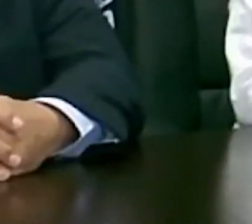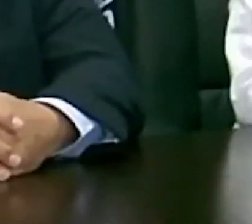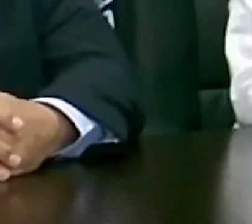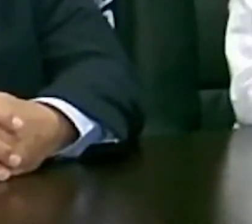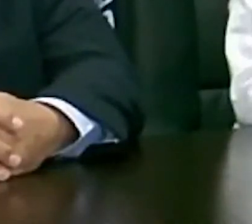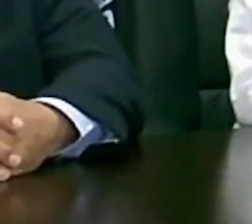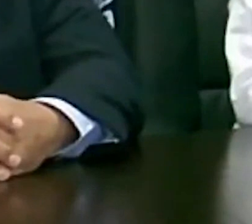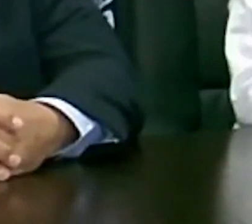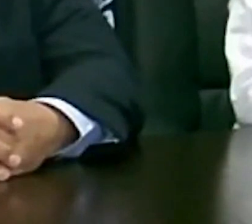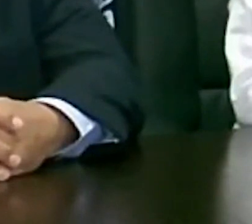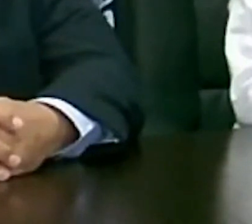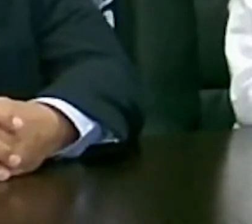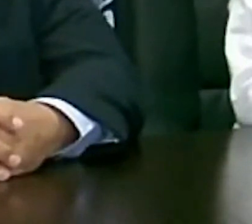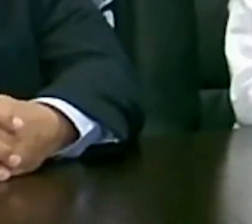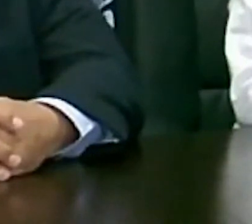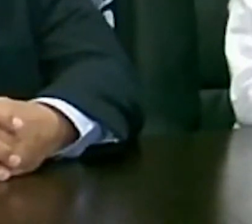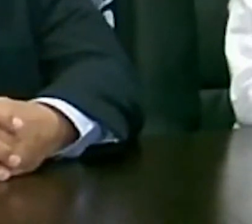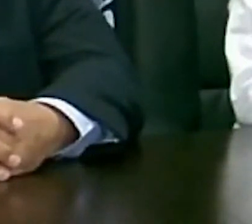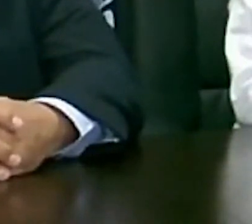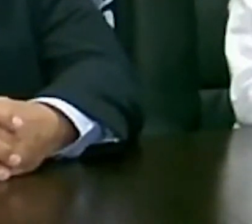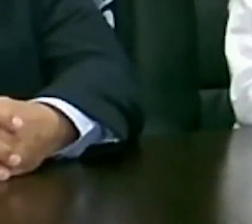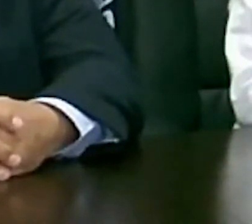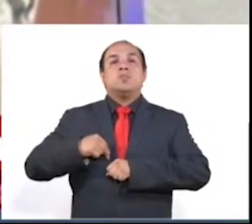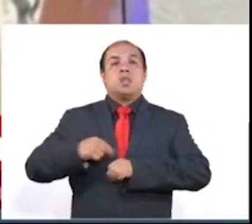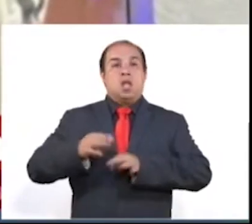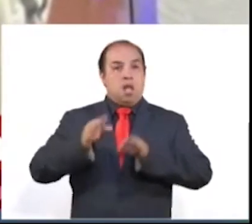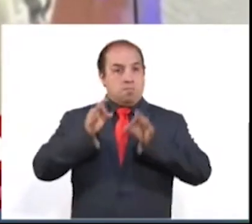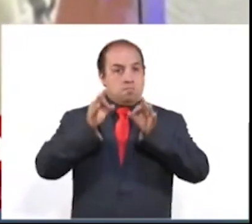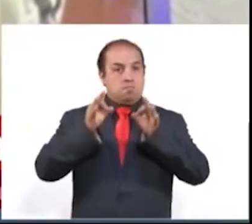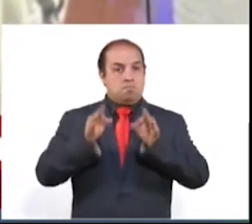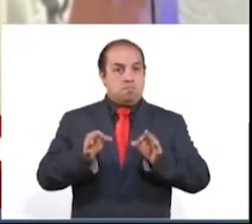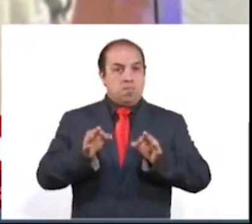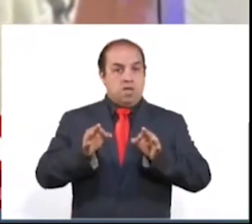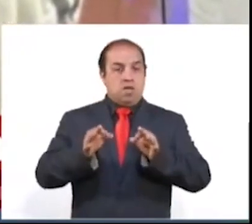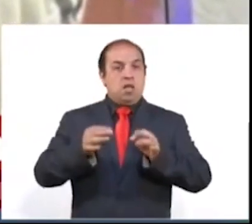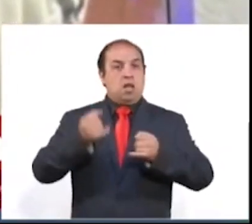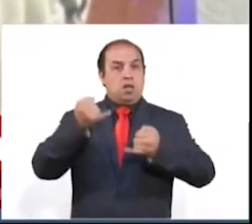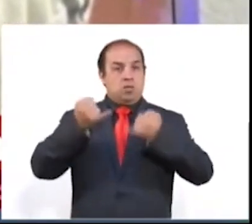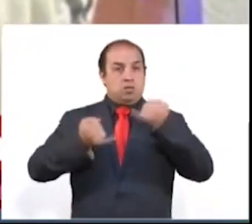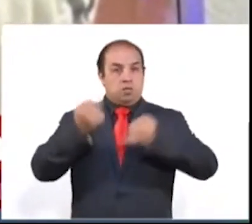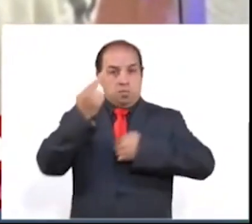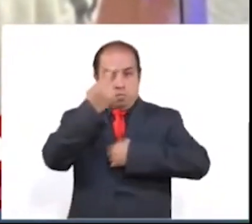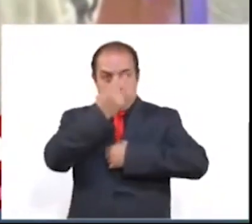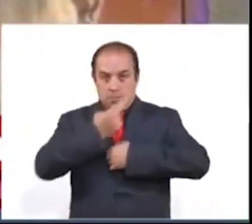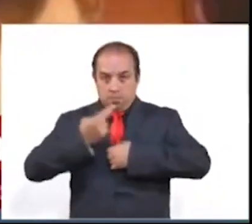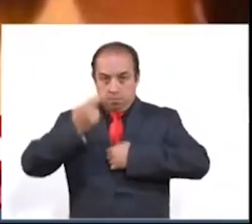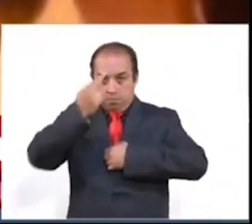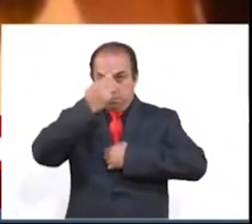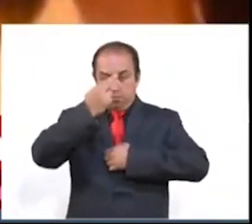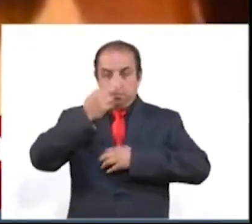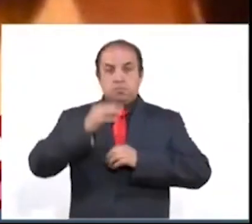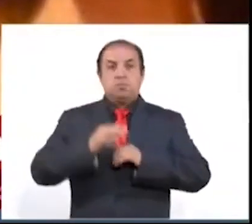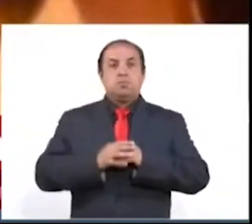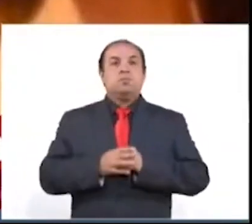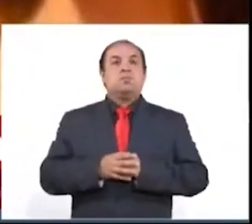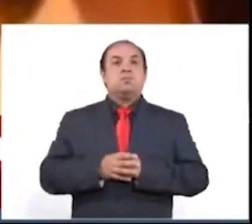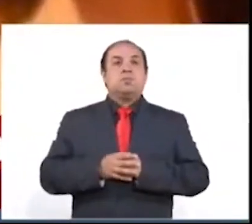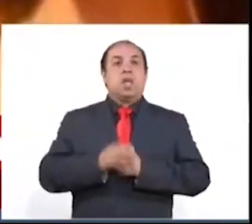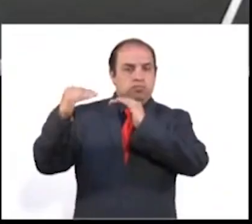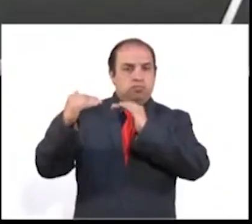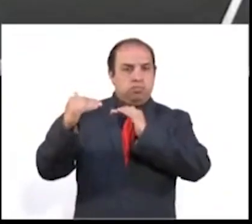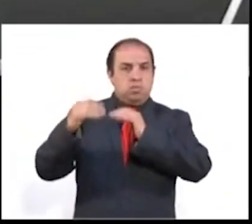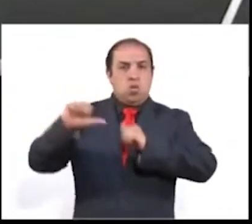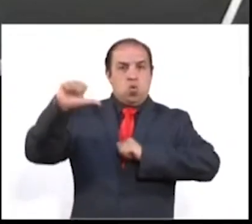Fernández al señalar que tiene nexos con Rautel, acusado por las autoridades de la Ciudad de México de participar en el asesinato de la